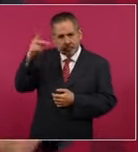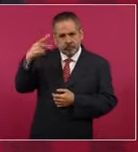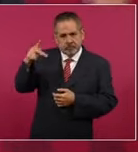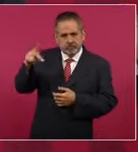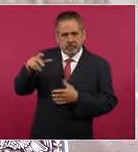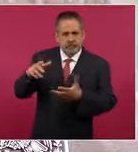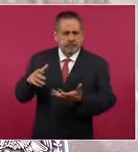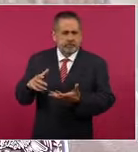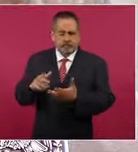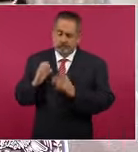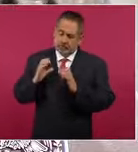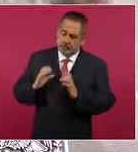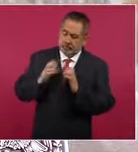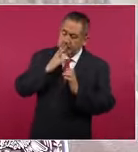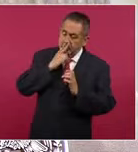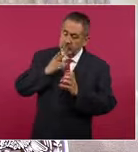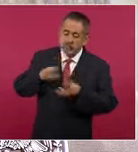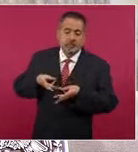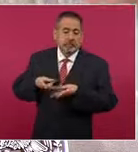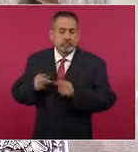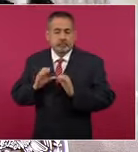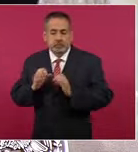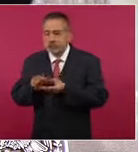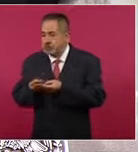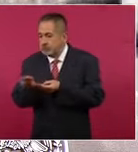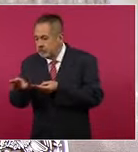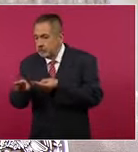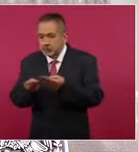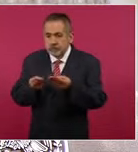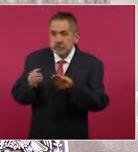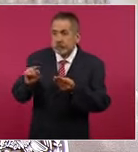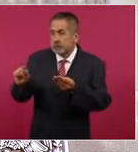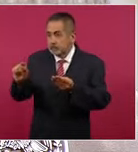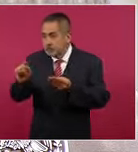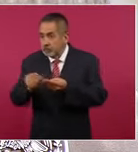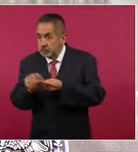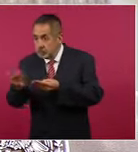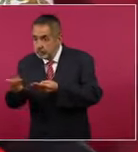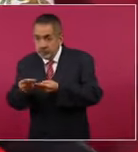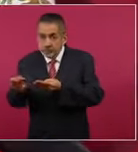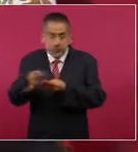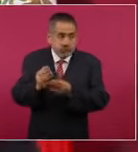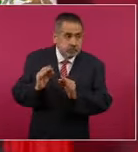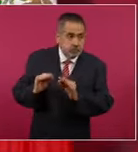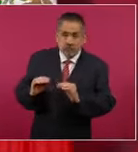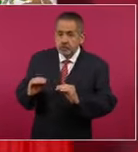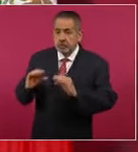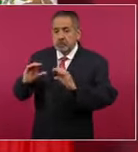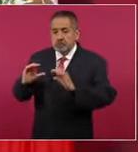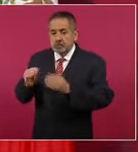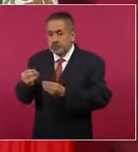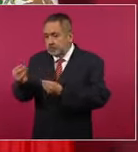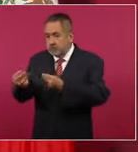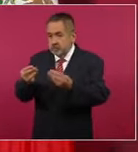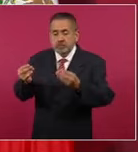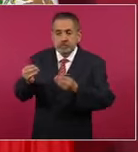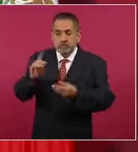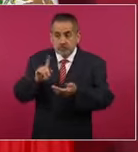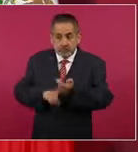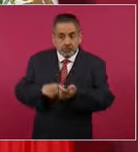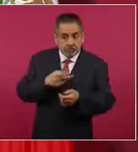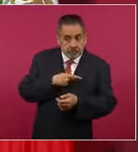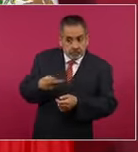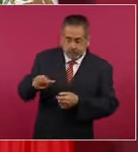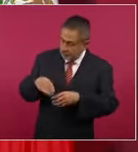y que hay que cuidarlo y que hay que distribuirlo y le tiene que llegar más presupuesto a la gente más pobre, más necesitada.